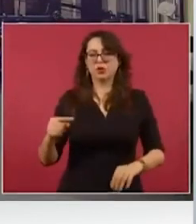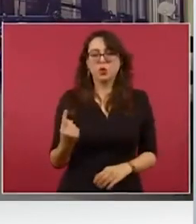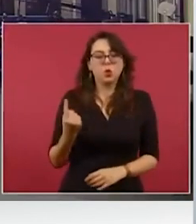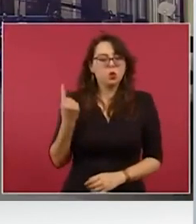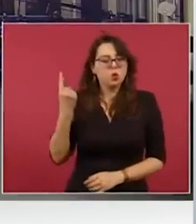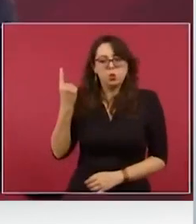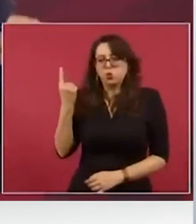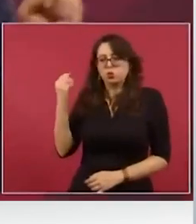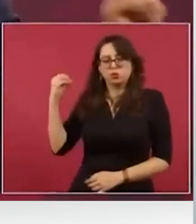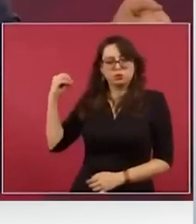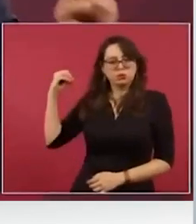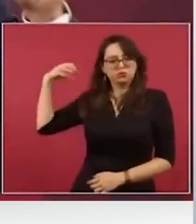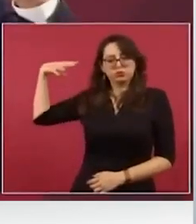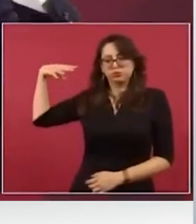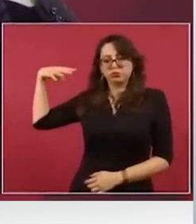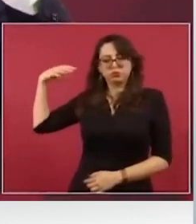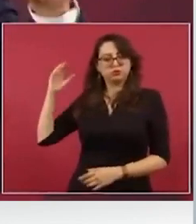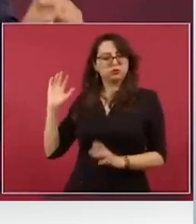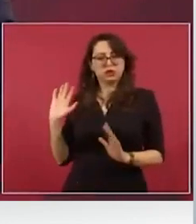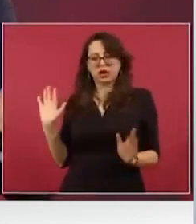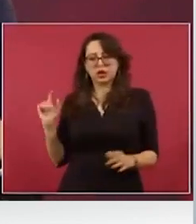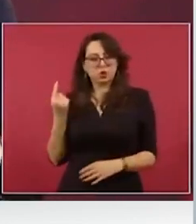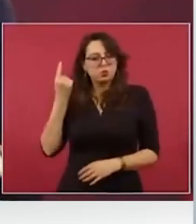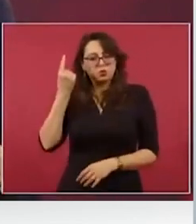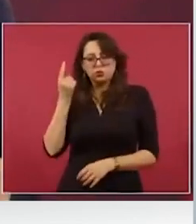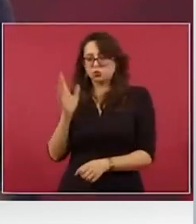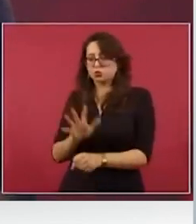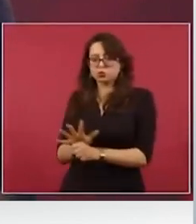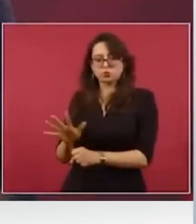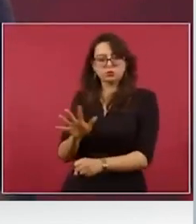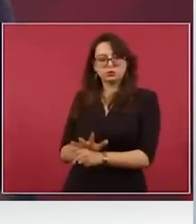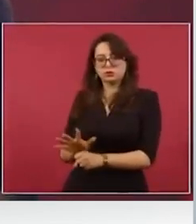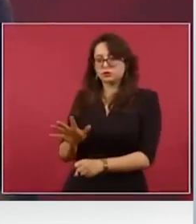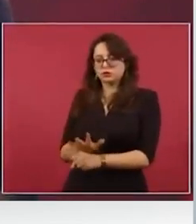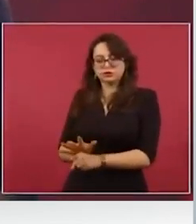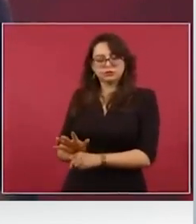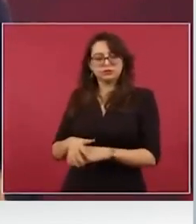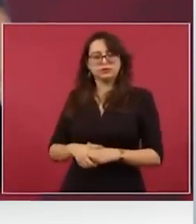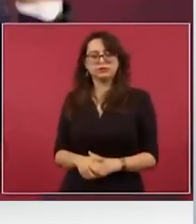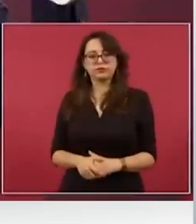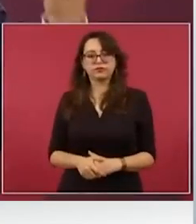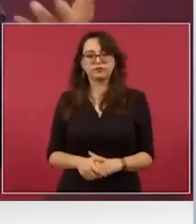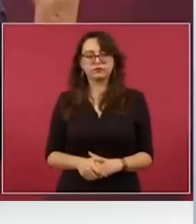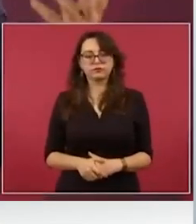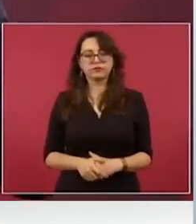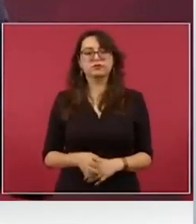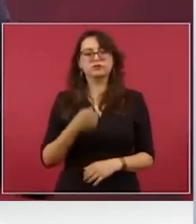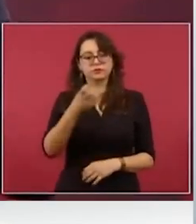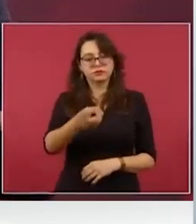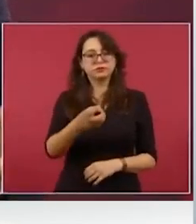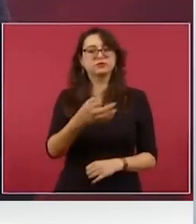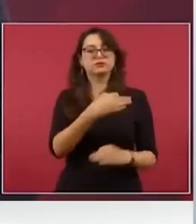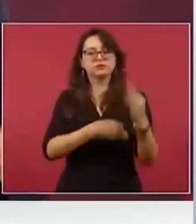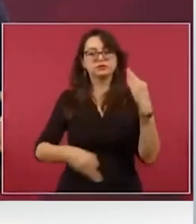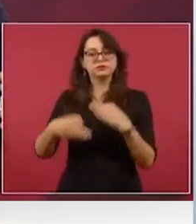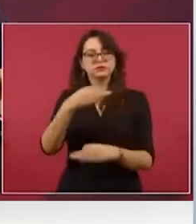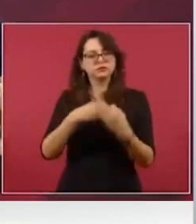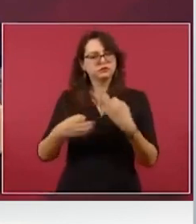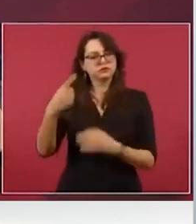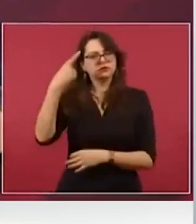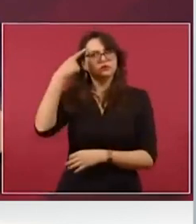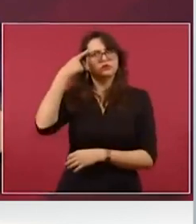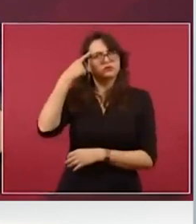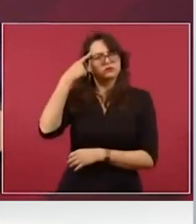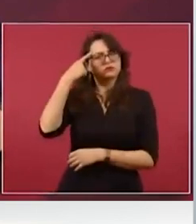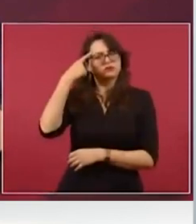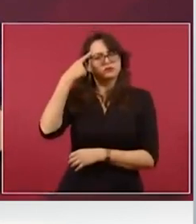obtenidos luego de que ocuparan el máximo cargo en la vida política del país. Dejó en claro que lo realizado por los tres expresidentes tras dejar la presidencia de la